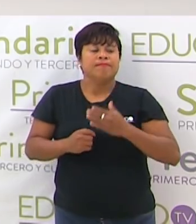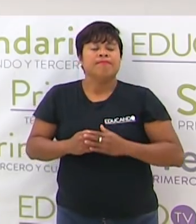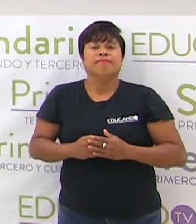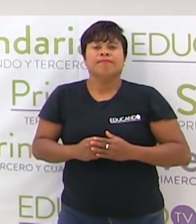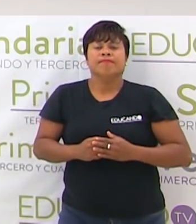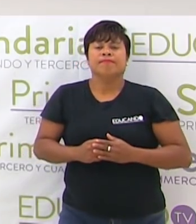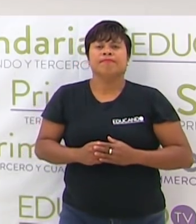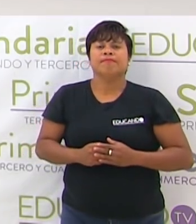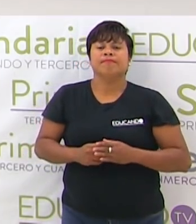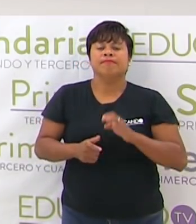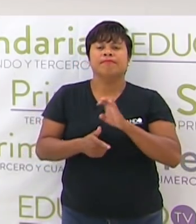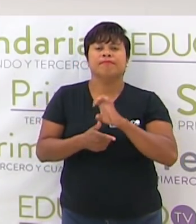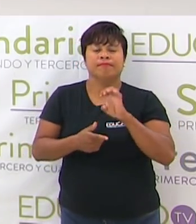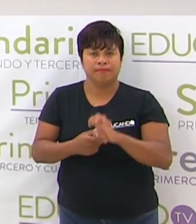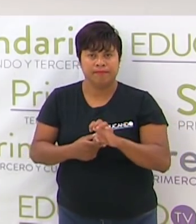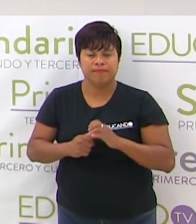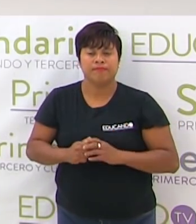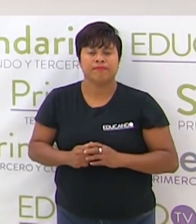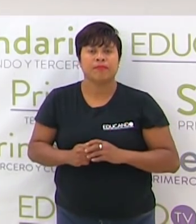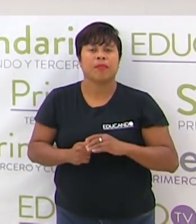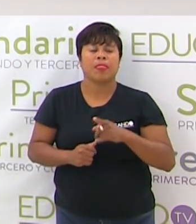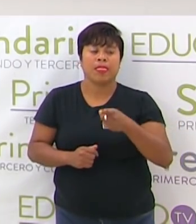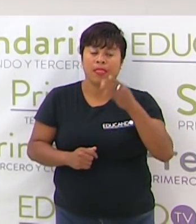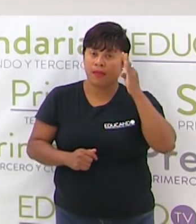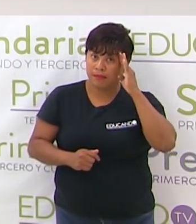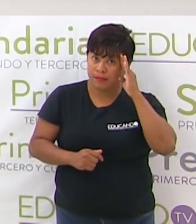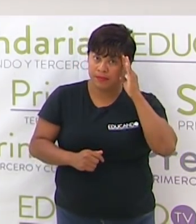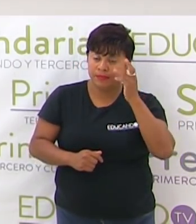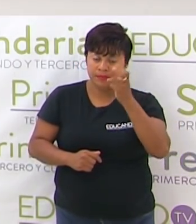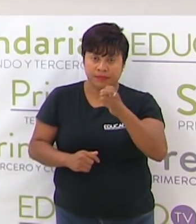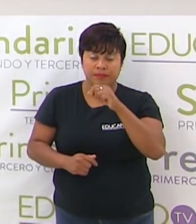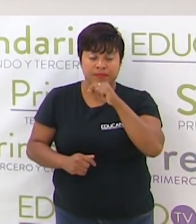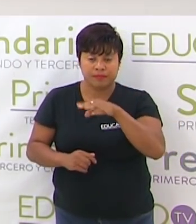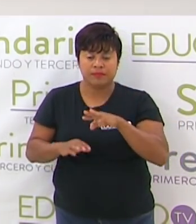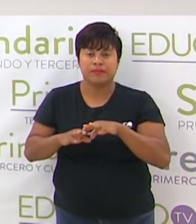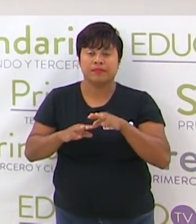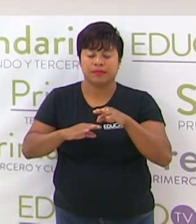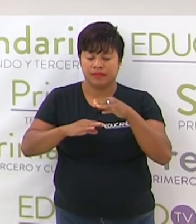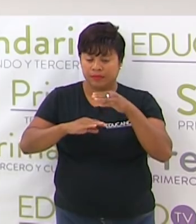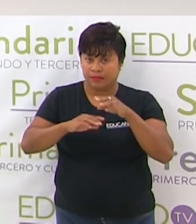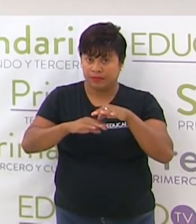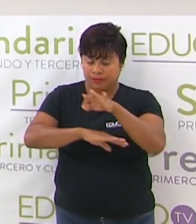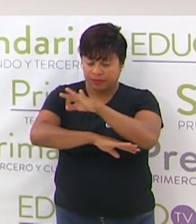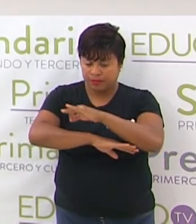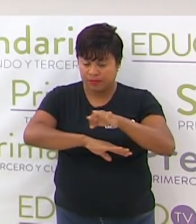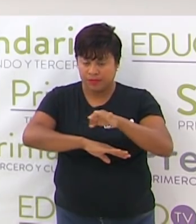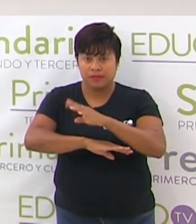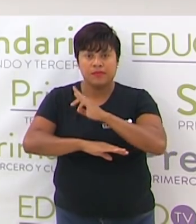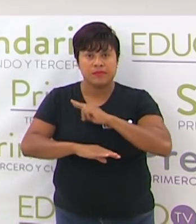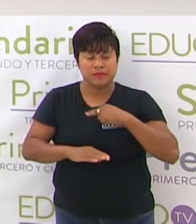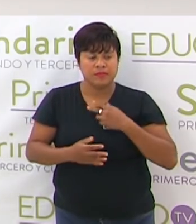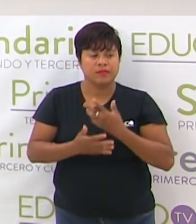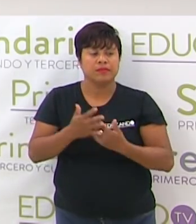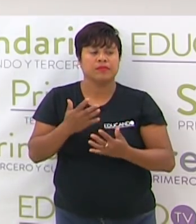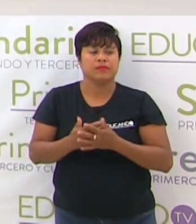Bien, entonces, ¿te parece si con la misma recta numérica